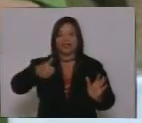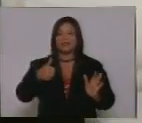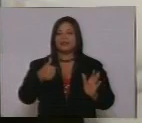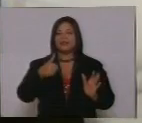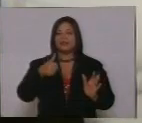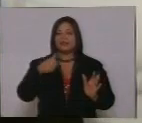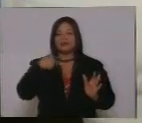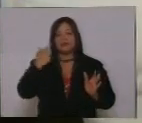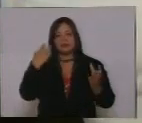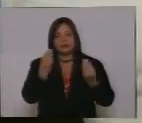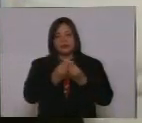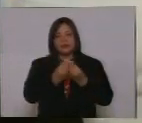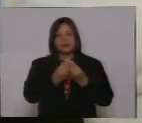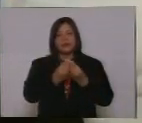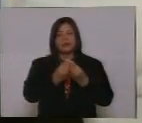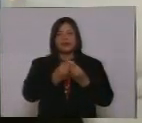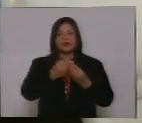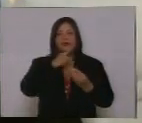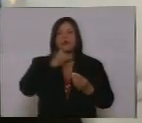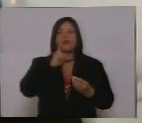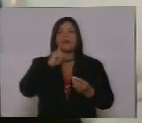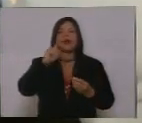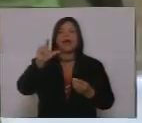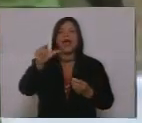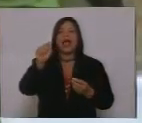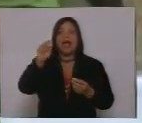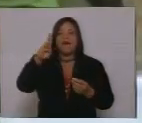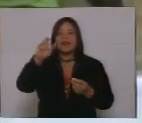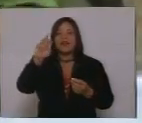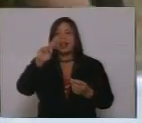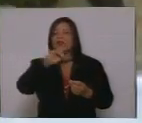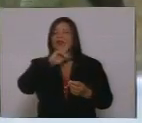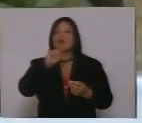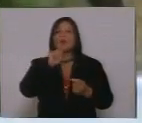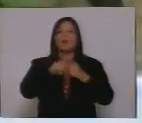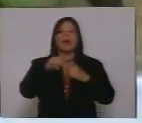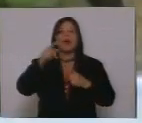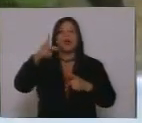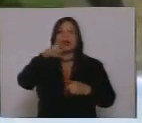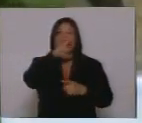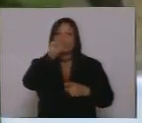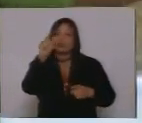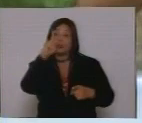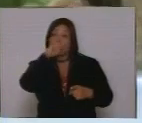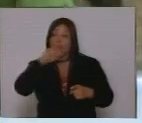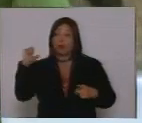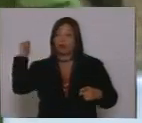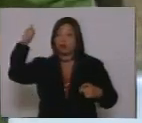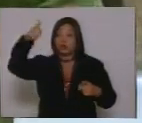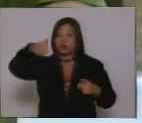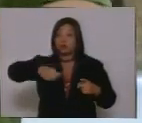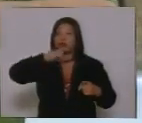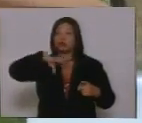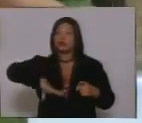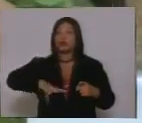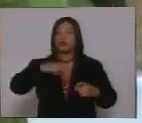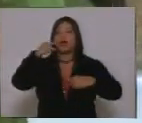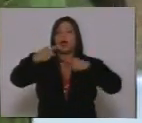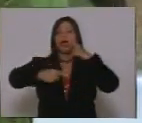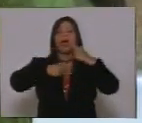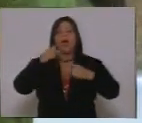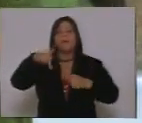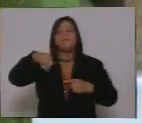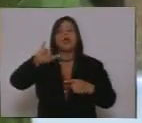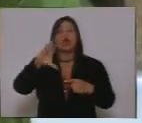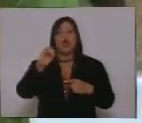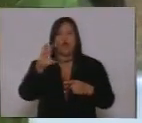sobre el compañero Gabriel Picón, hace 200 años daba y ofrendaba su